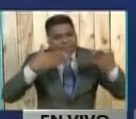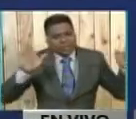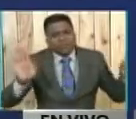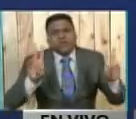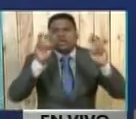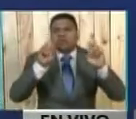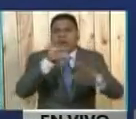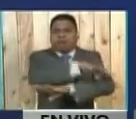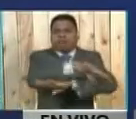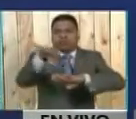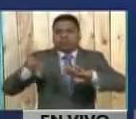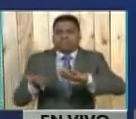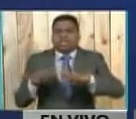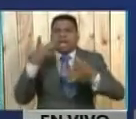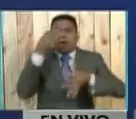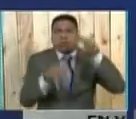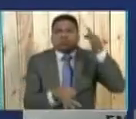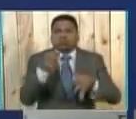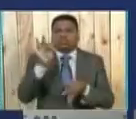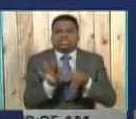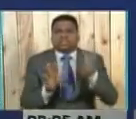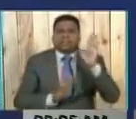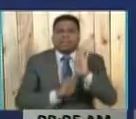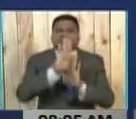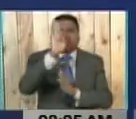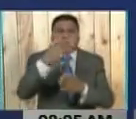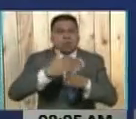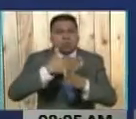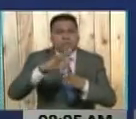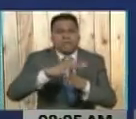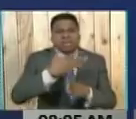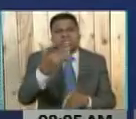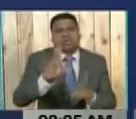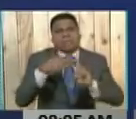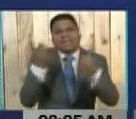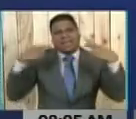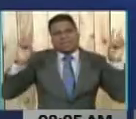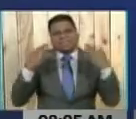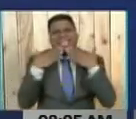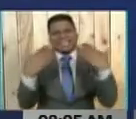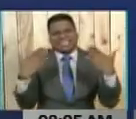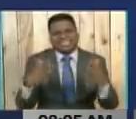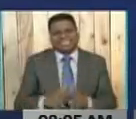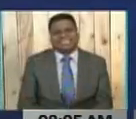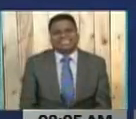fronteras para la justicia, para el desarrollo compartido y para la paz. Muchas gracias.